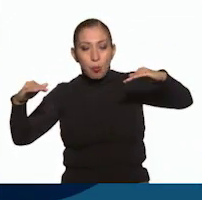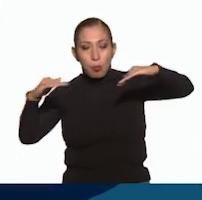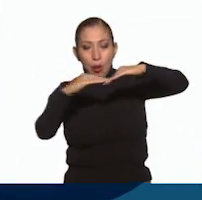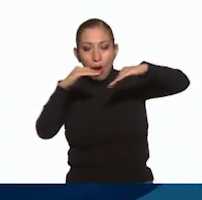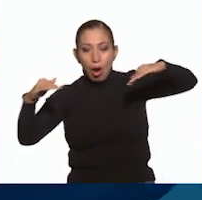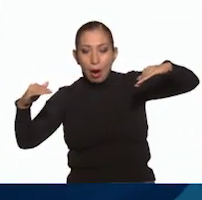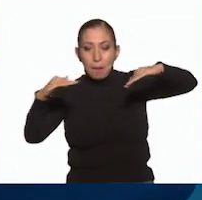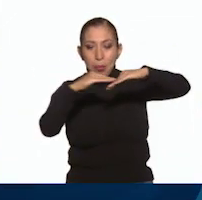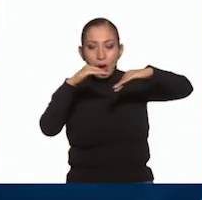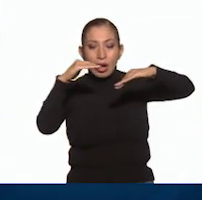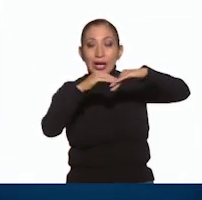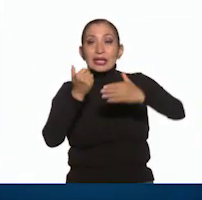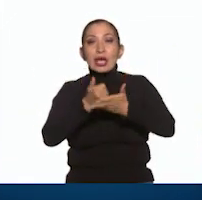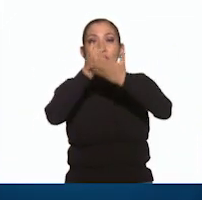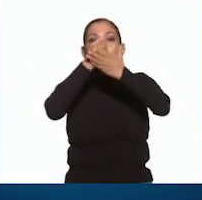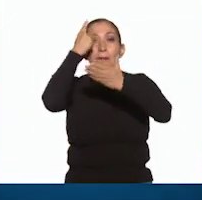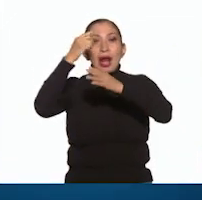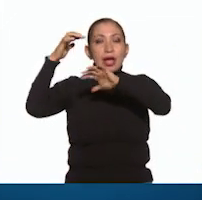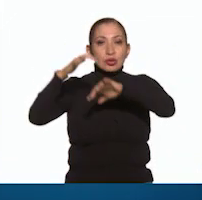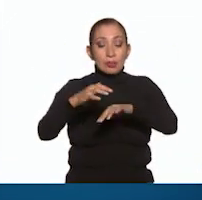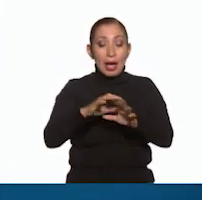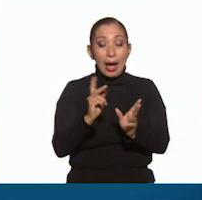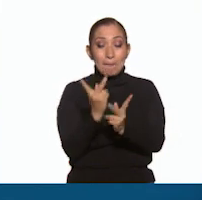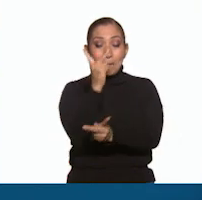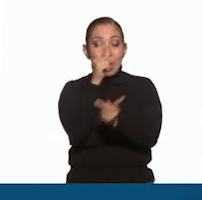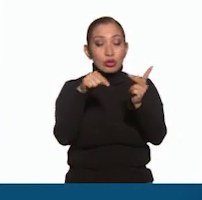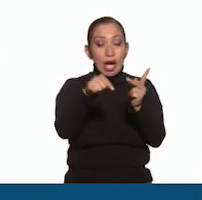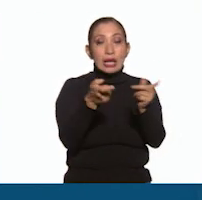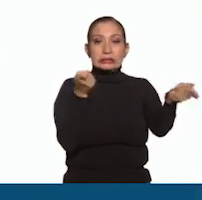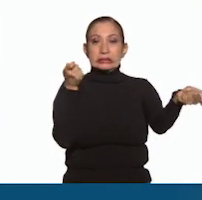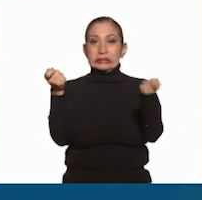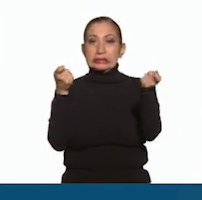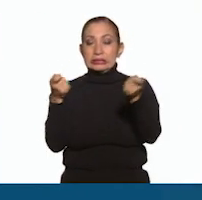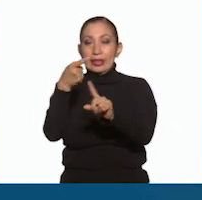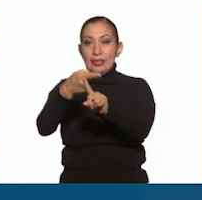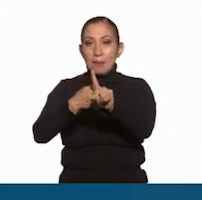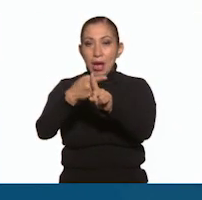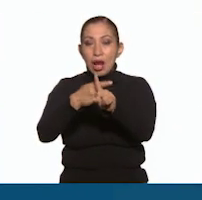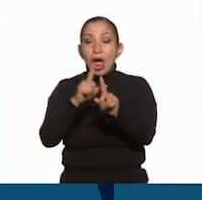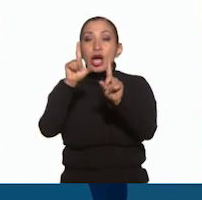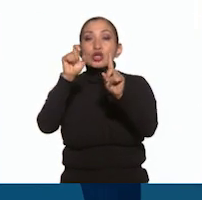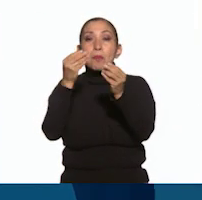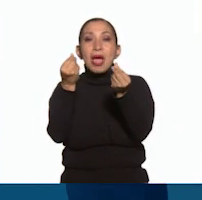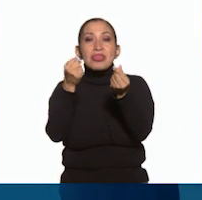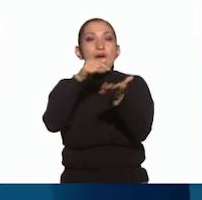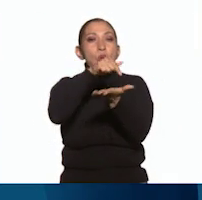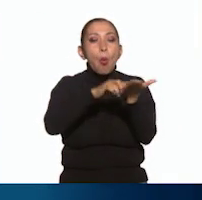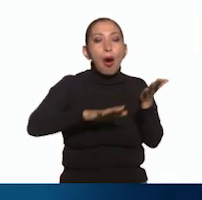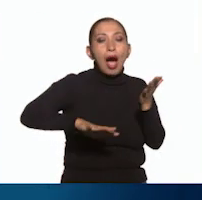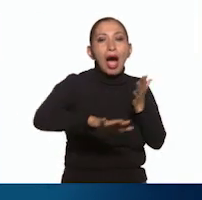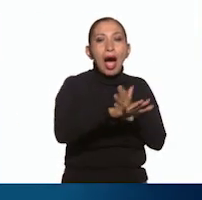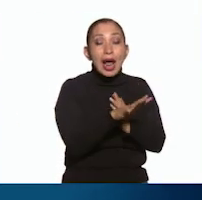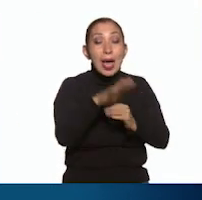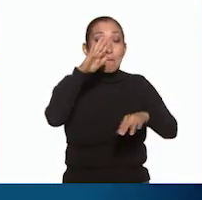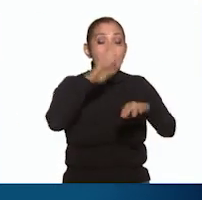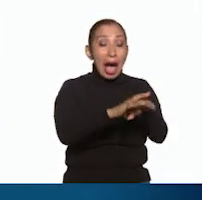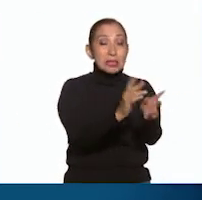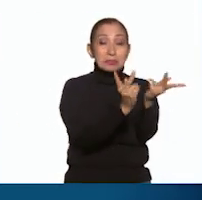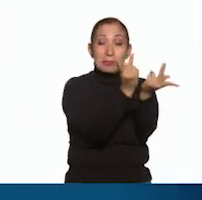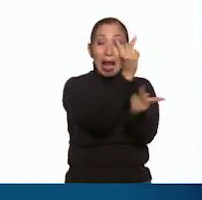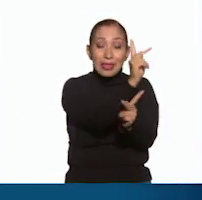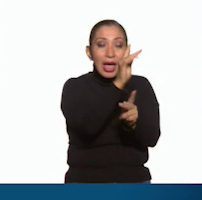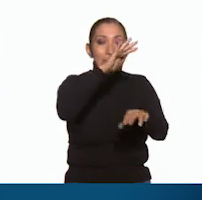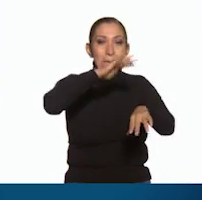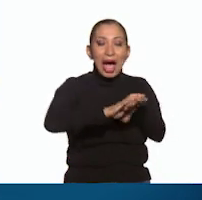en la precipitación. La vegetación regula la temperatura y humedad de un lugar. A mayor